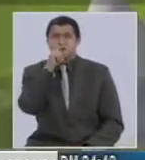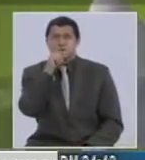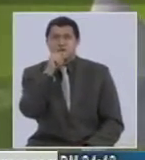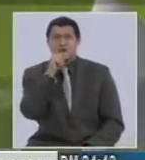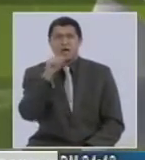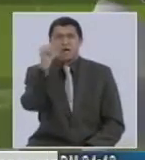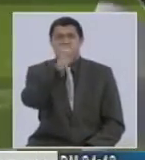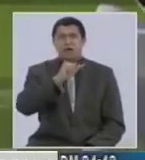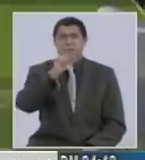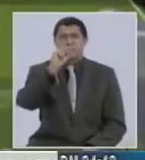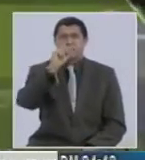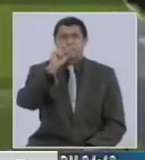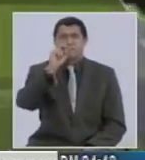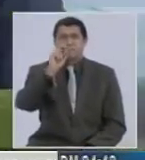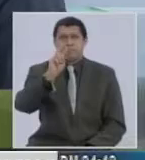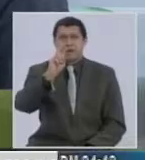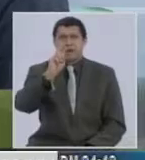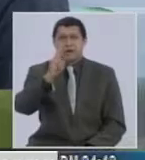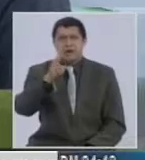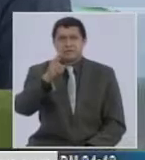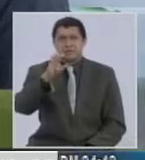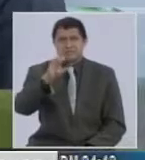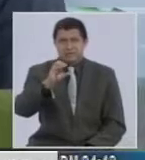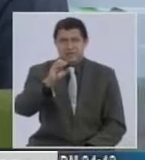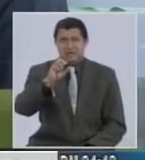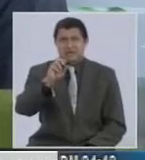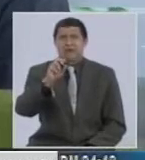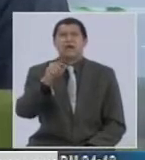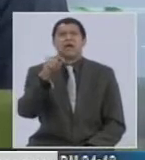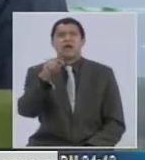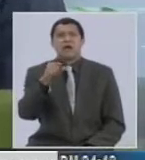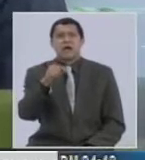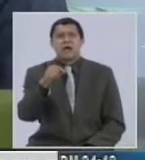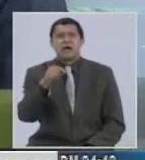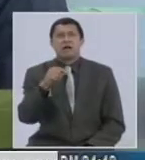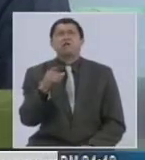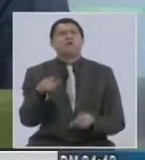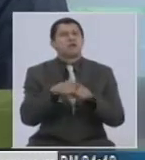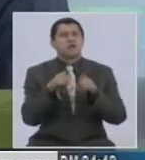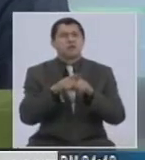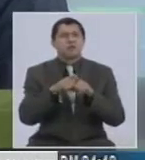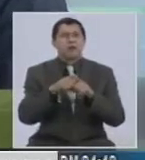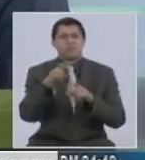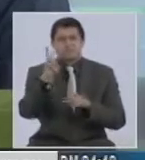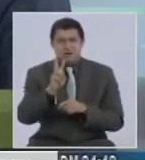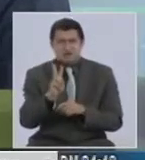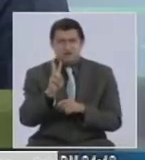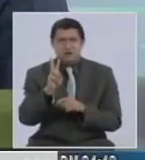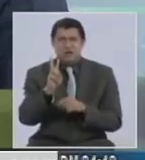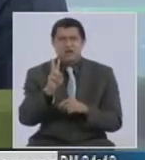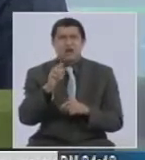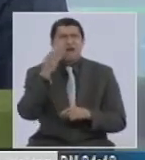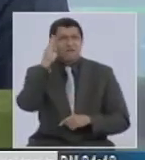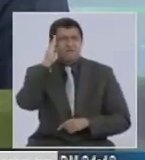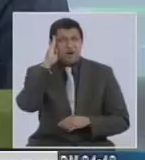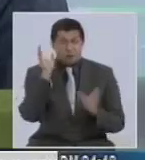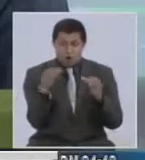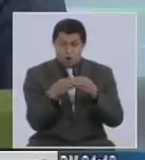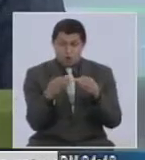cuenta @VHC Venezuela abreviado, en Instagram igual, VHC Venezuela abreviado, y en Facebook tenemos un